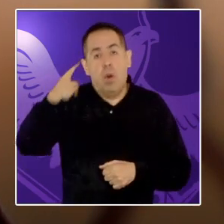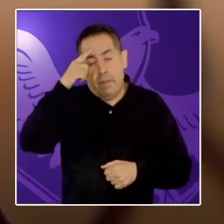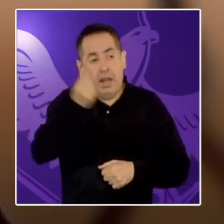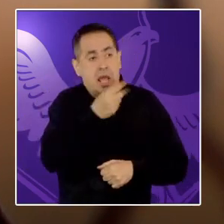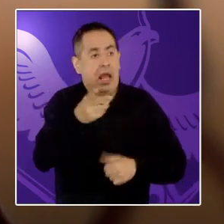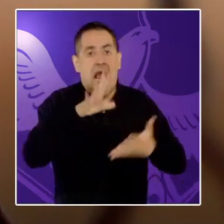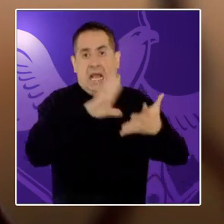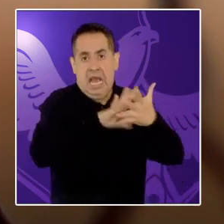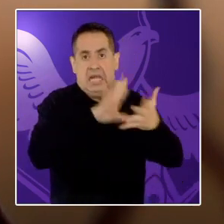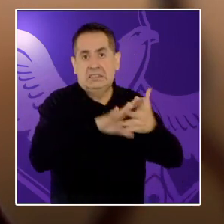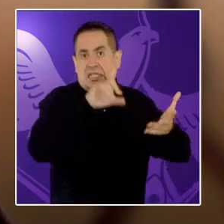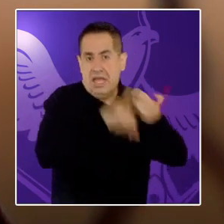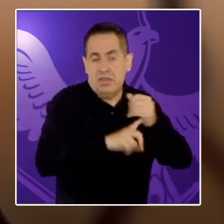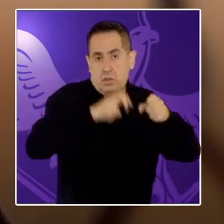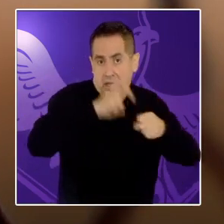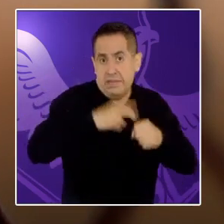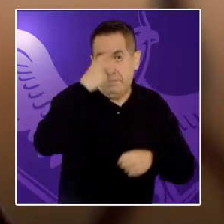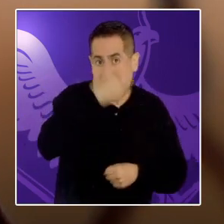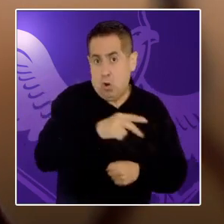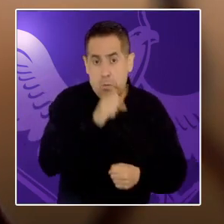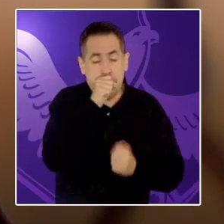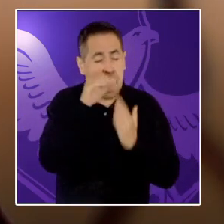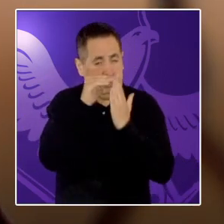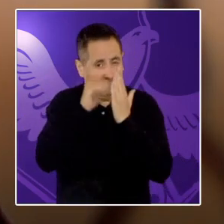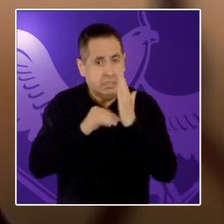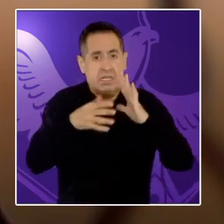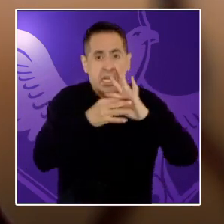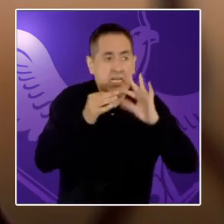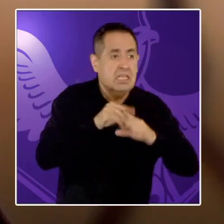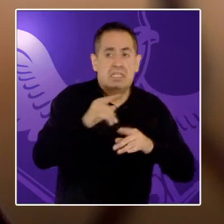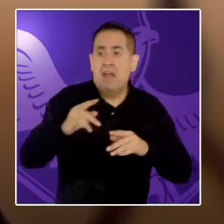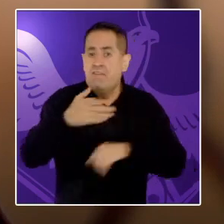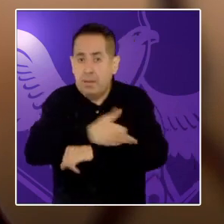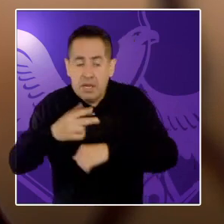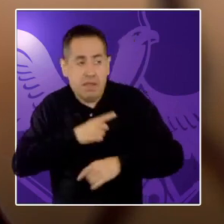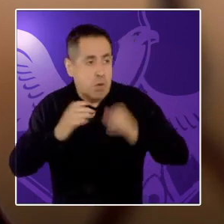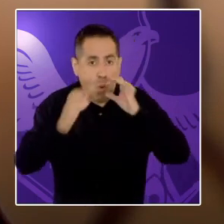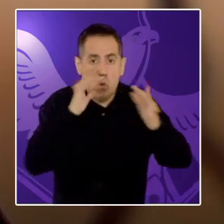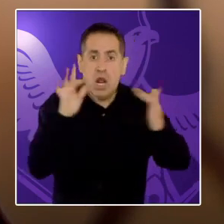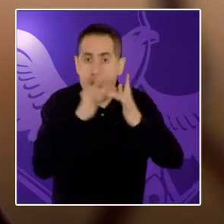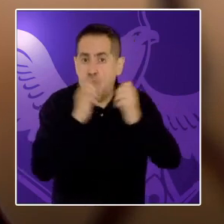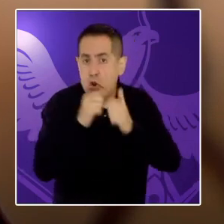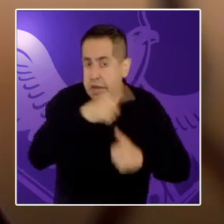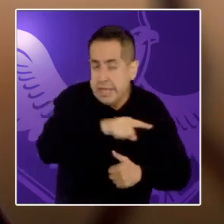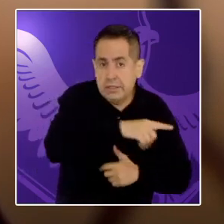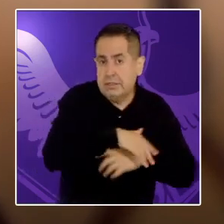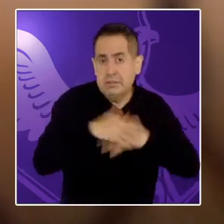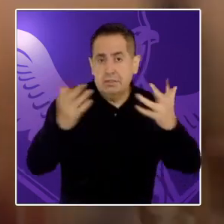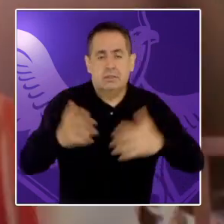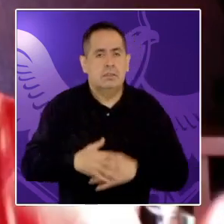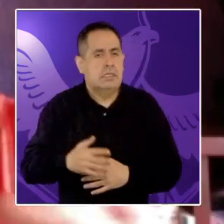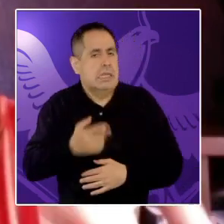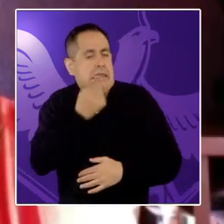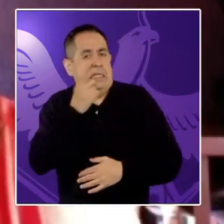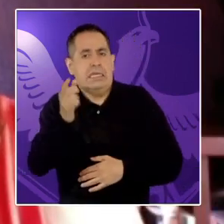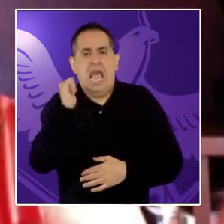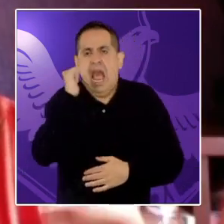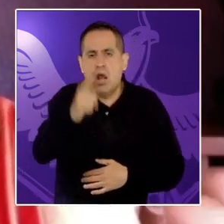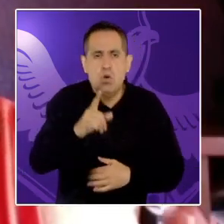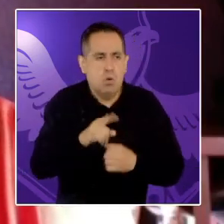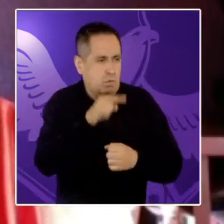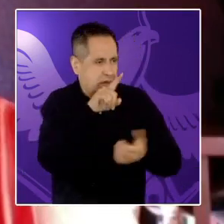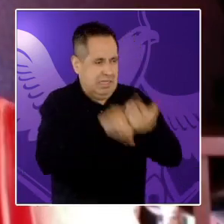estándares especiales de las Naciones Unidas para el sistema penitenciario mexicano. Ahí se habla de la comunicación de la familia, se dice